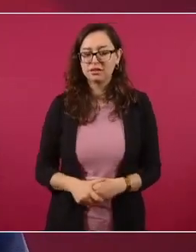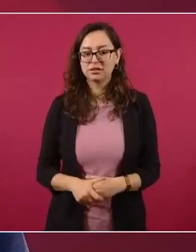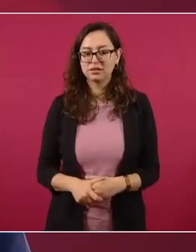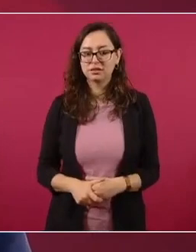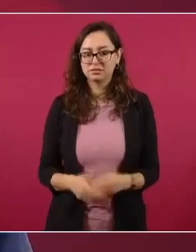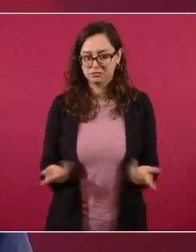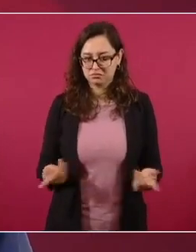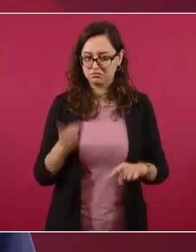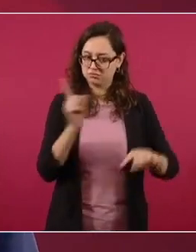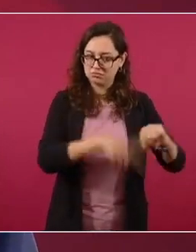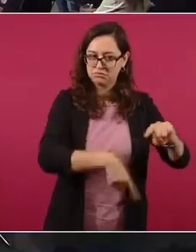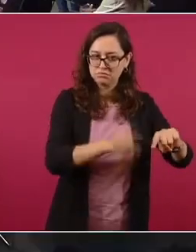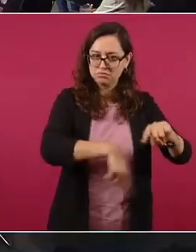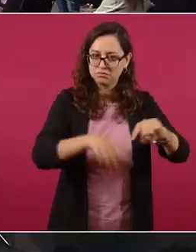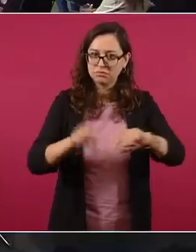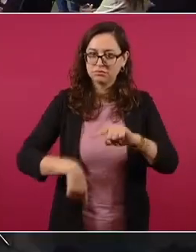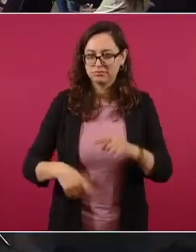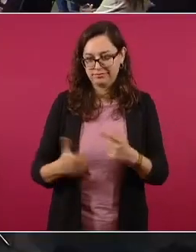Entonces, imagínense